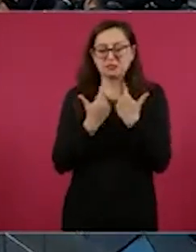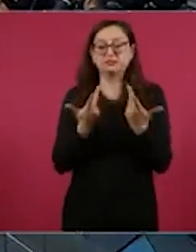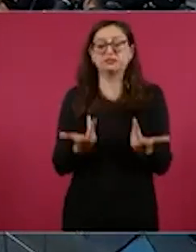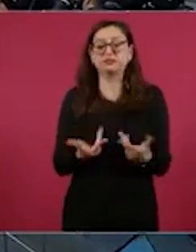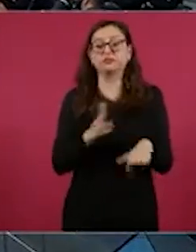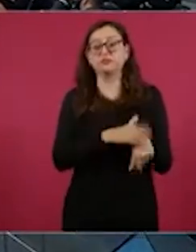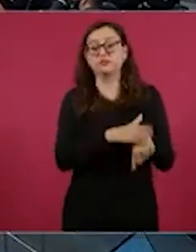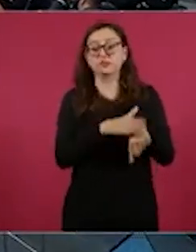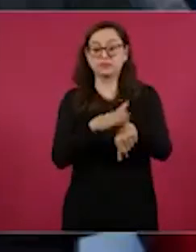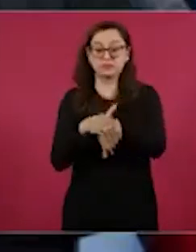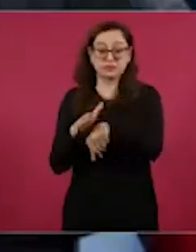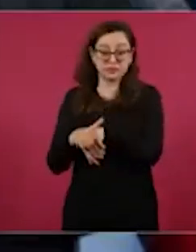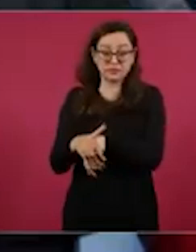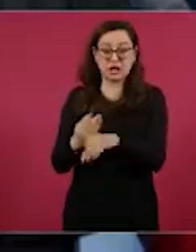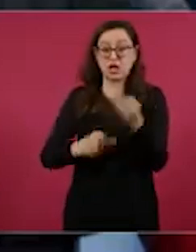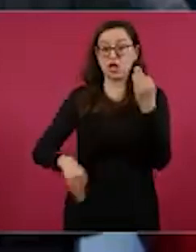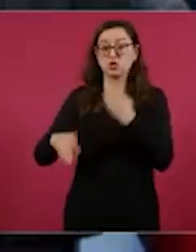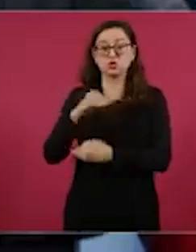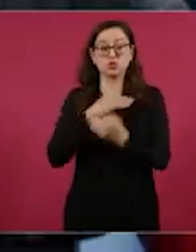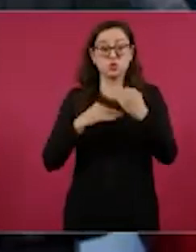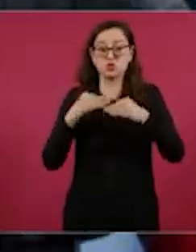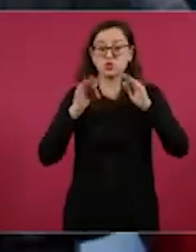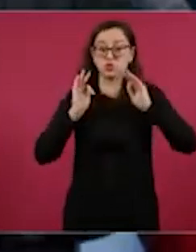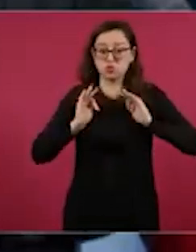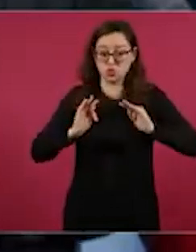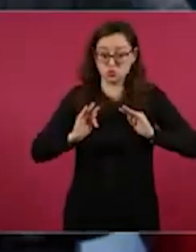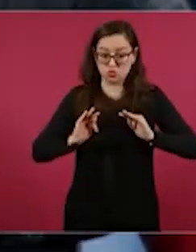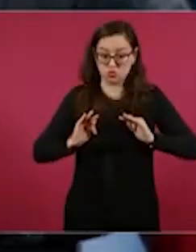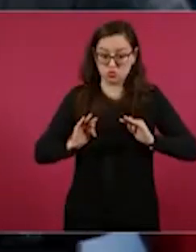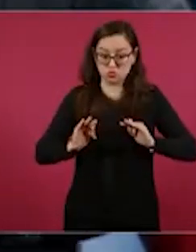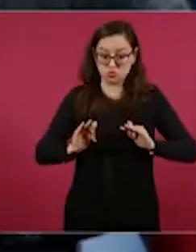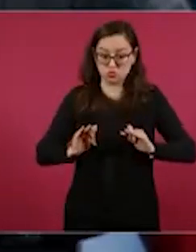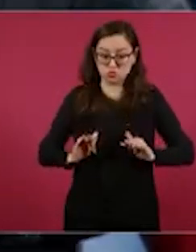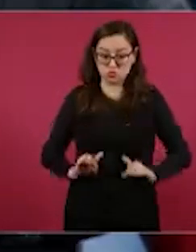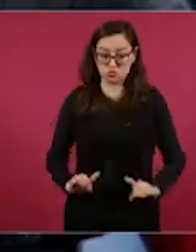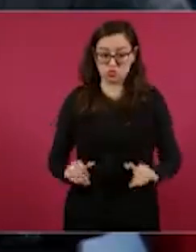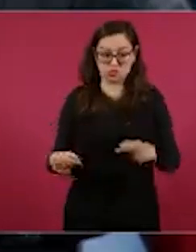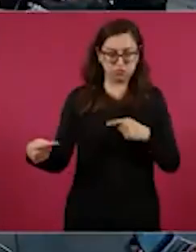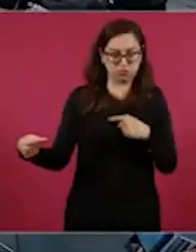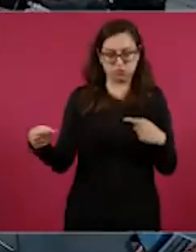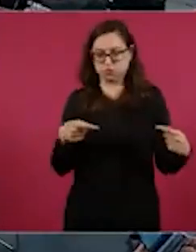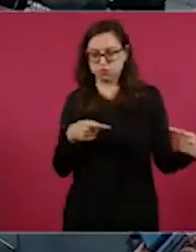convocamos a que no se den estos enfrentamientos,